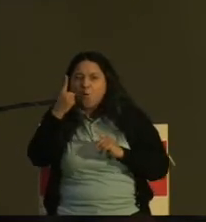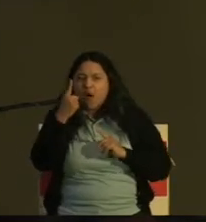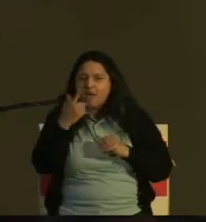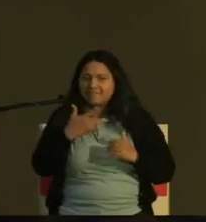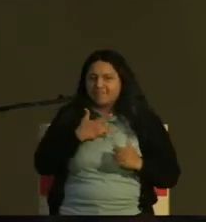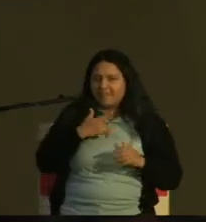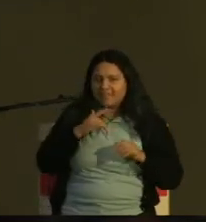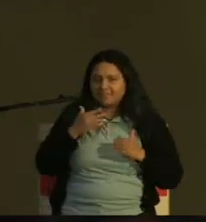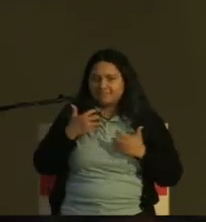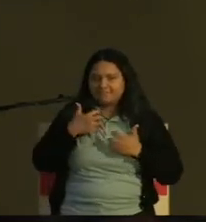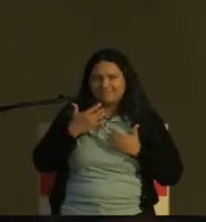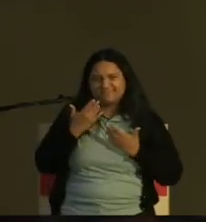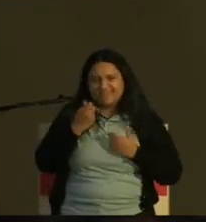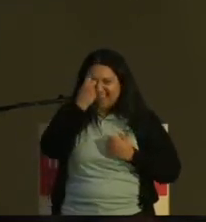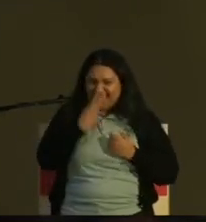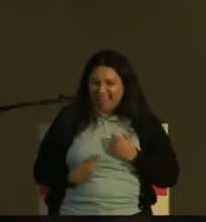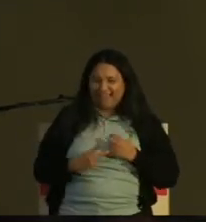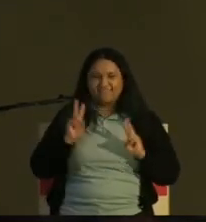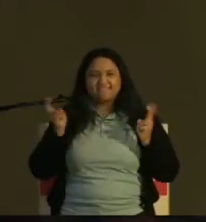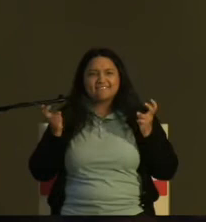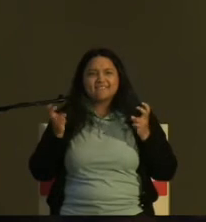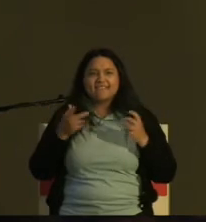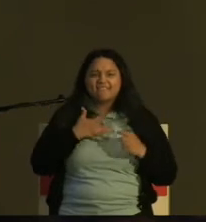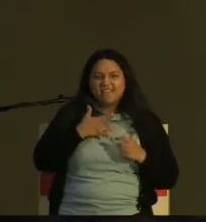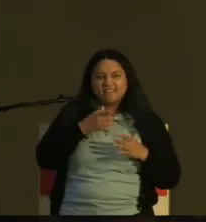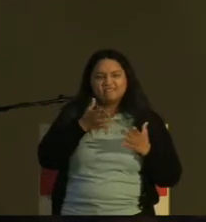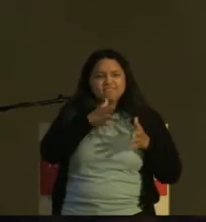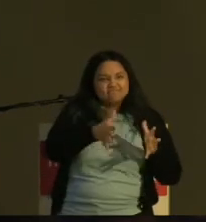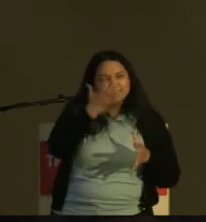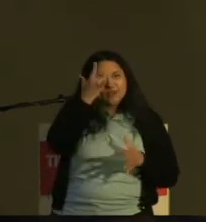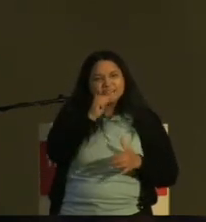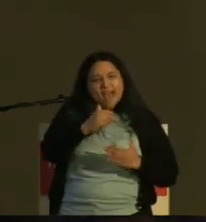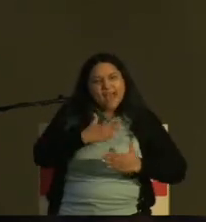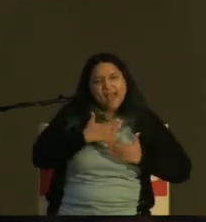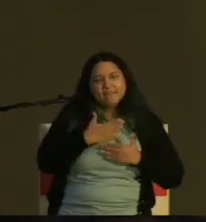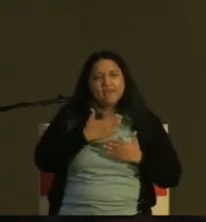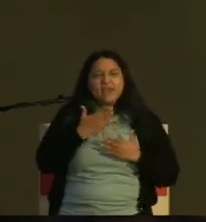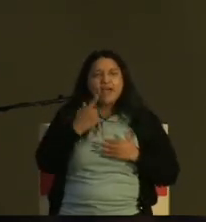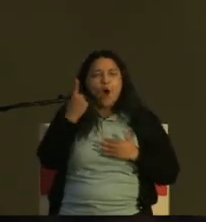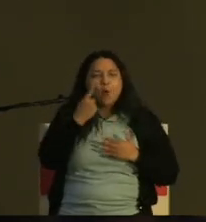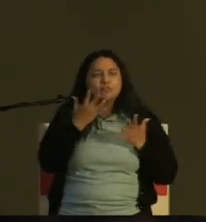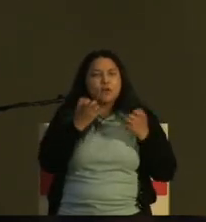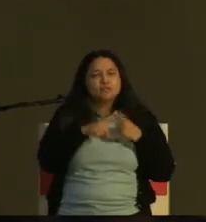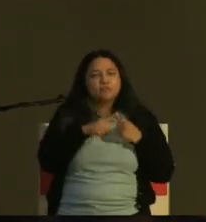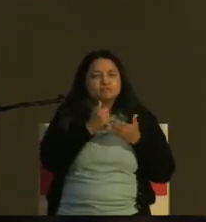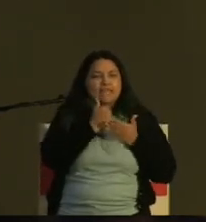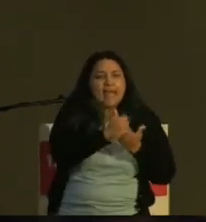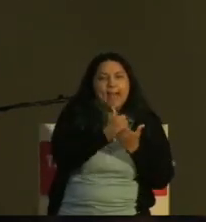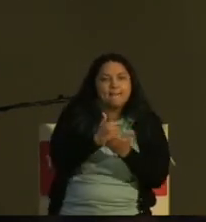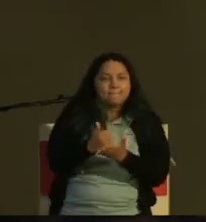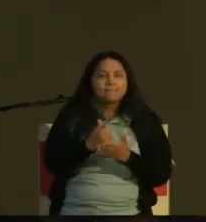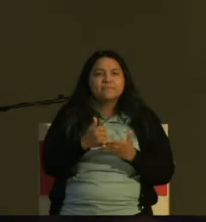se convierte en un dios, ¿no? Porque él nunca fue más feliz que cuando administraba las muertes ajenas. Tiene un lado